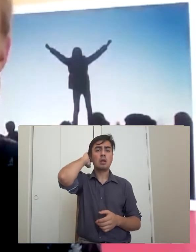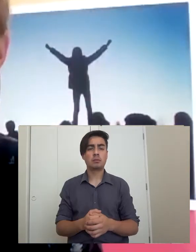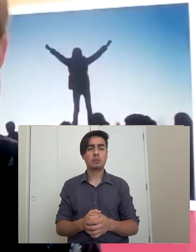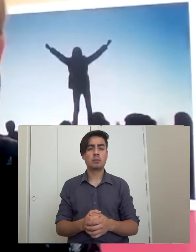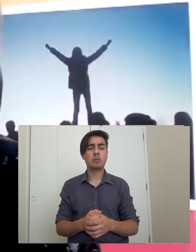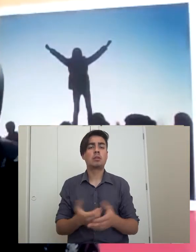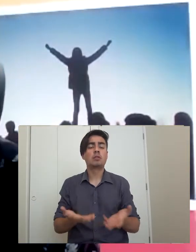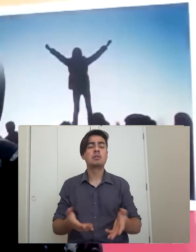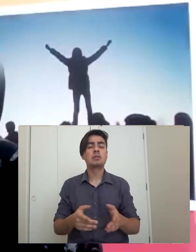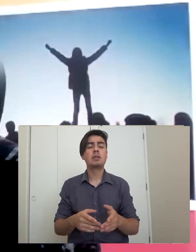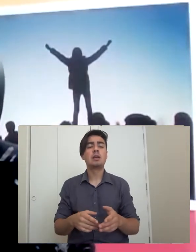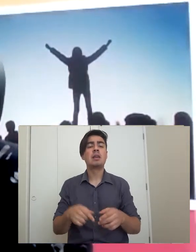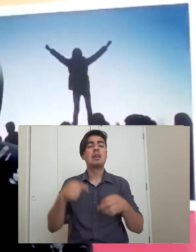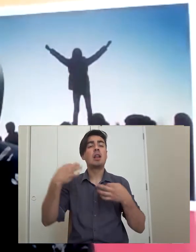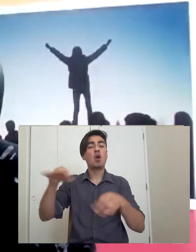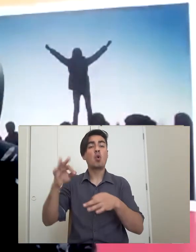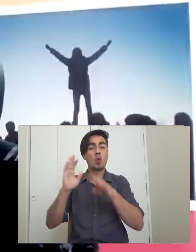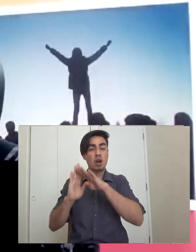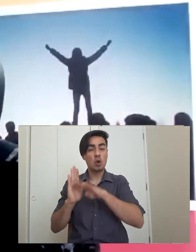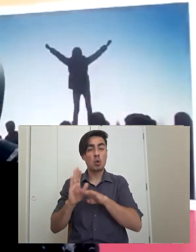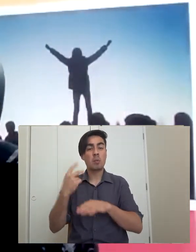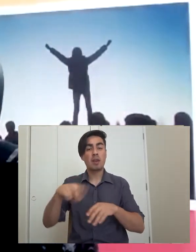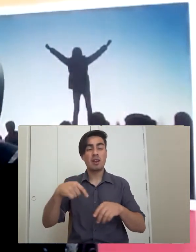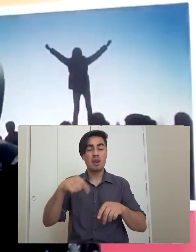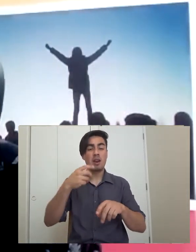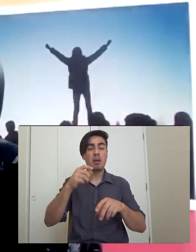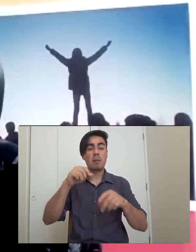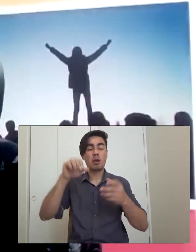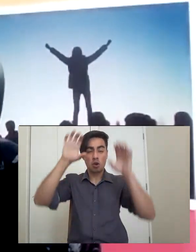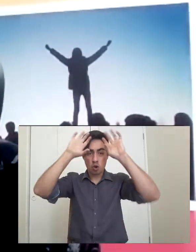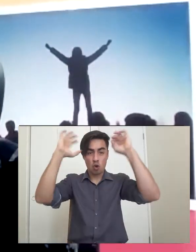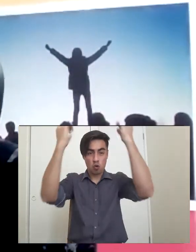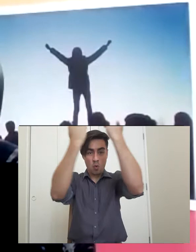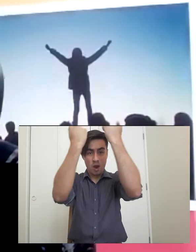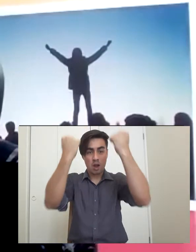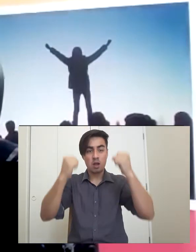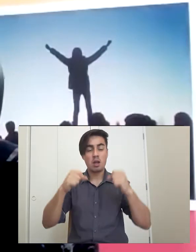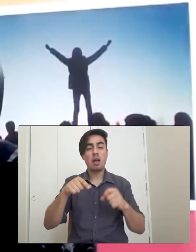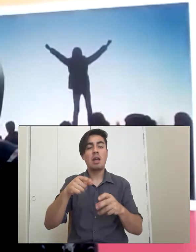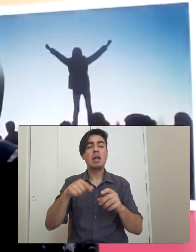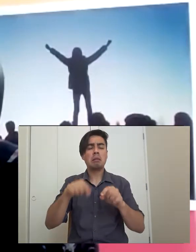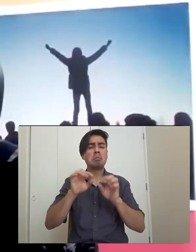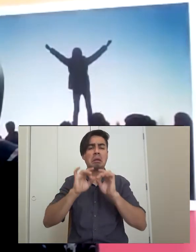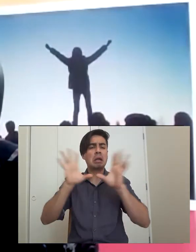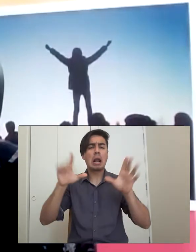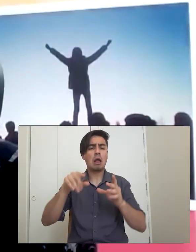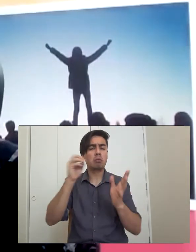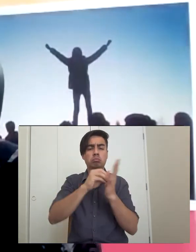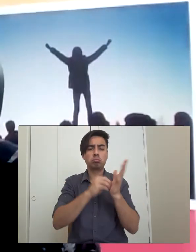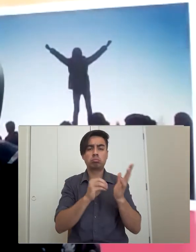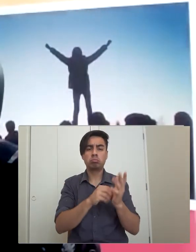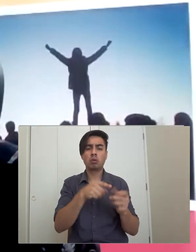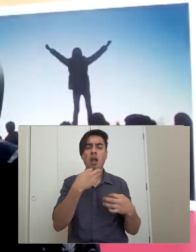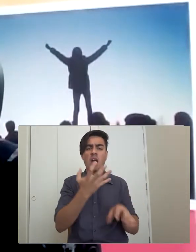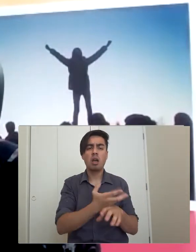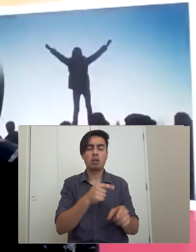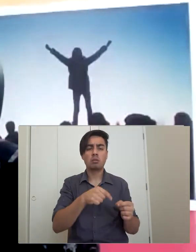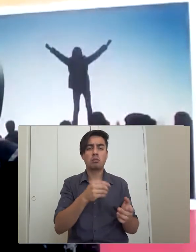Y en el currículum actual en Noruega es bastante claro en esto.